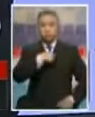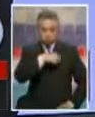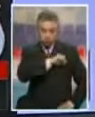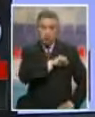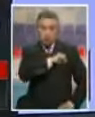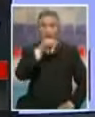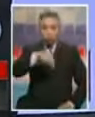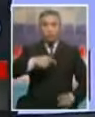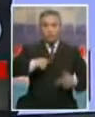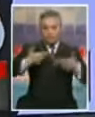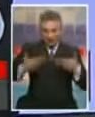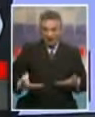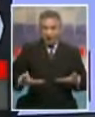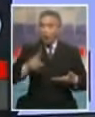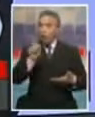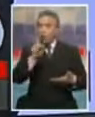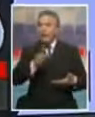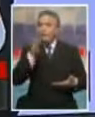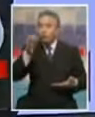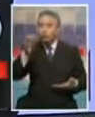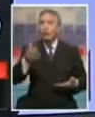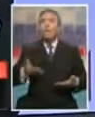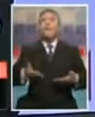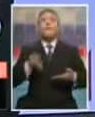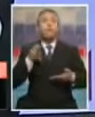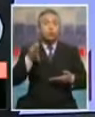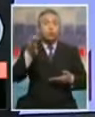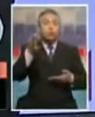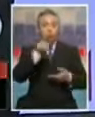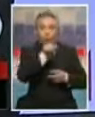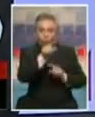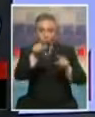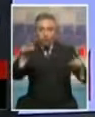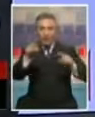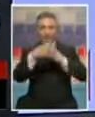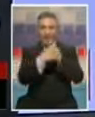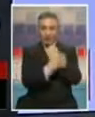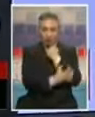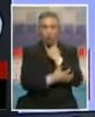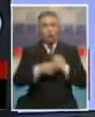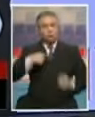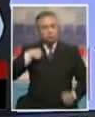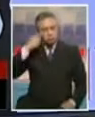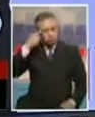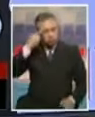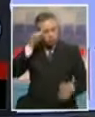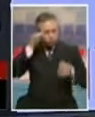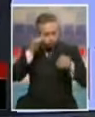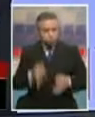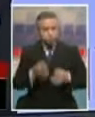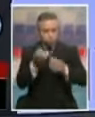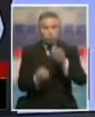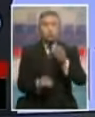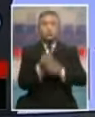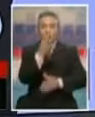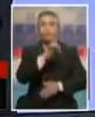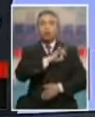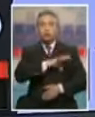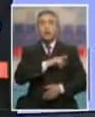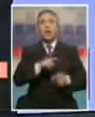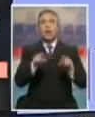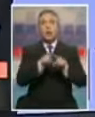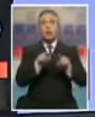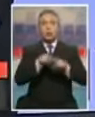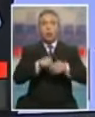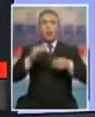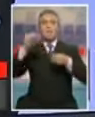Santiago es el presente y no es el futuro. El futuro son ustedes, son las regiones. Tengo la convicción de que un nuevo Chile requiere también terminar con el patronazgo de